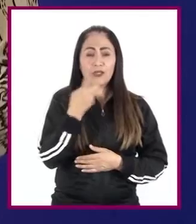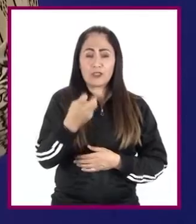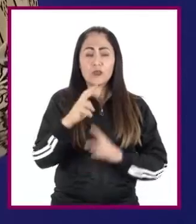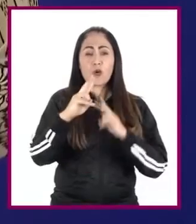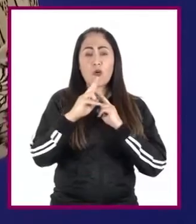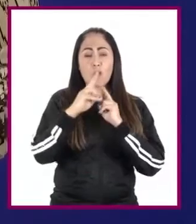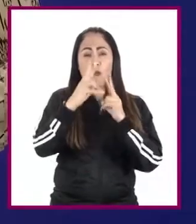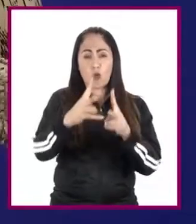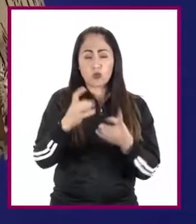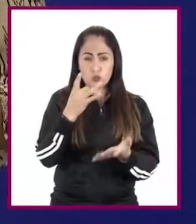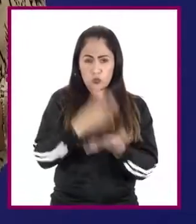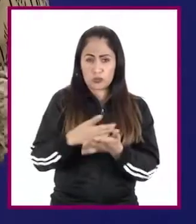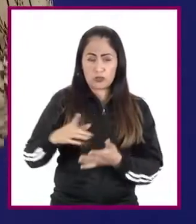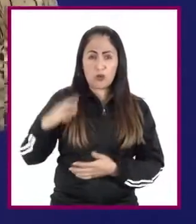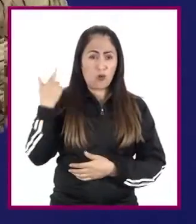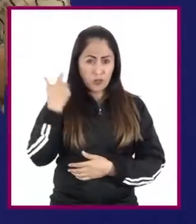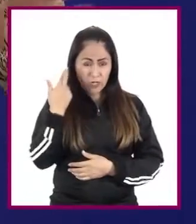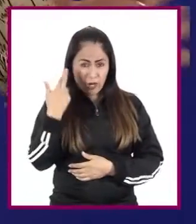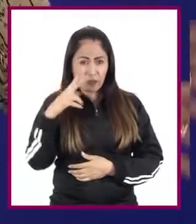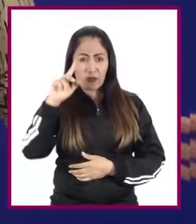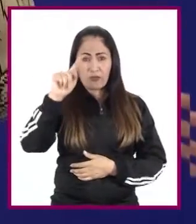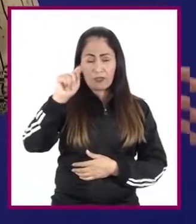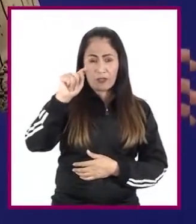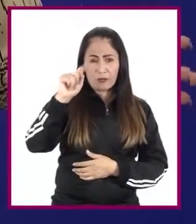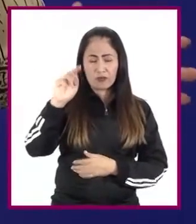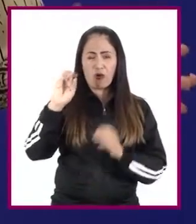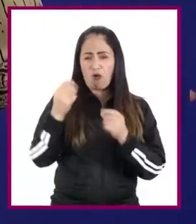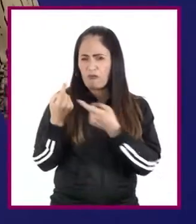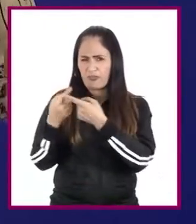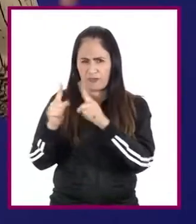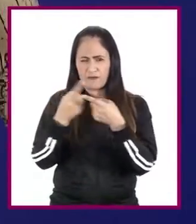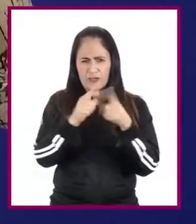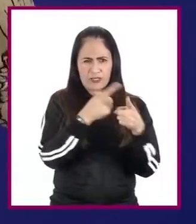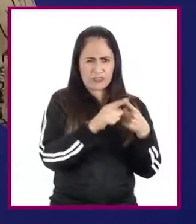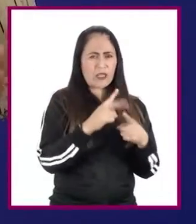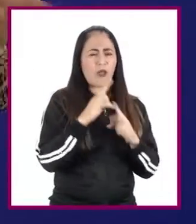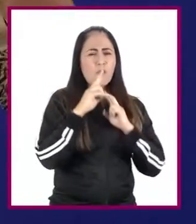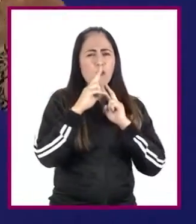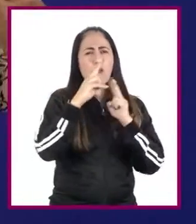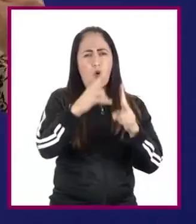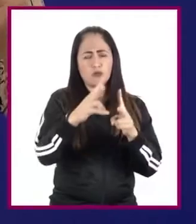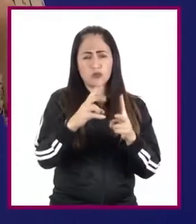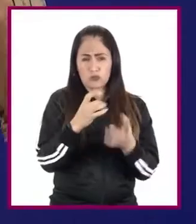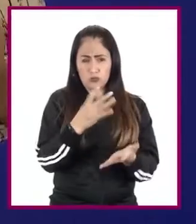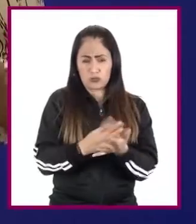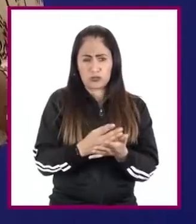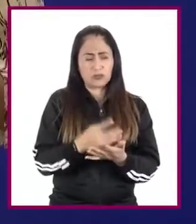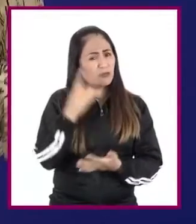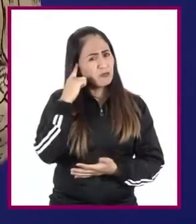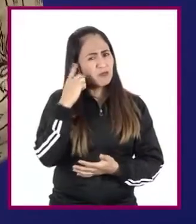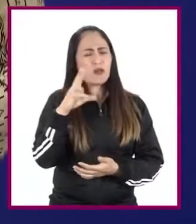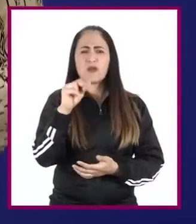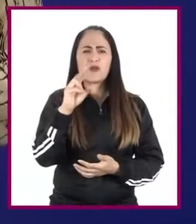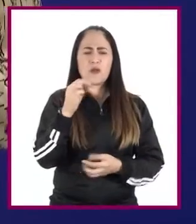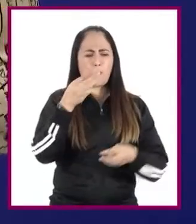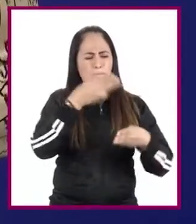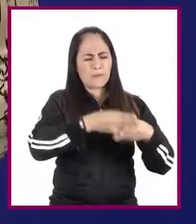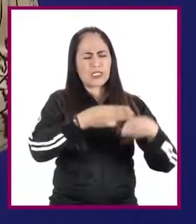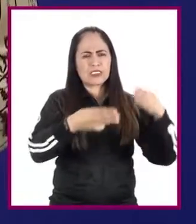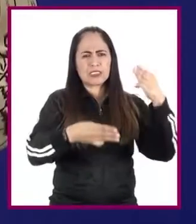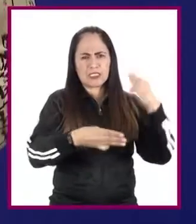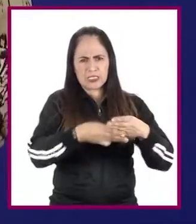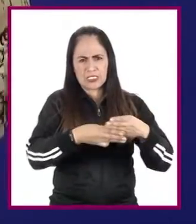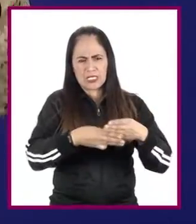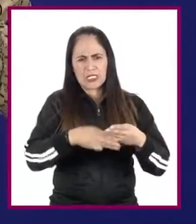en las campañas de radio, televisión o medios alternos en donde la voz se reproduce, sino también en los materiales de campaña